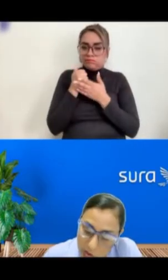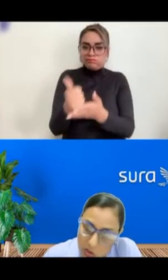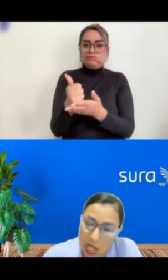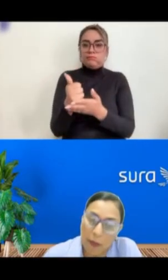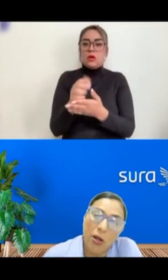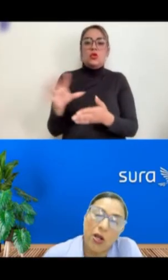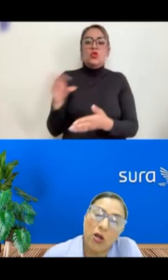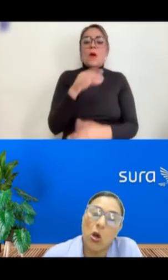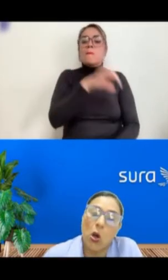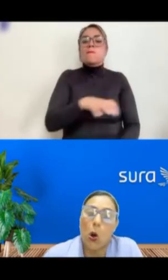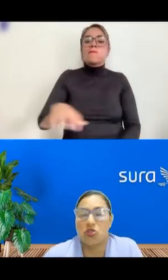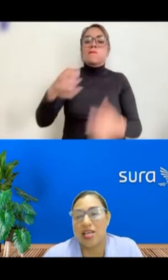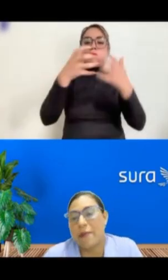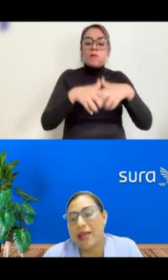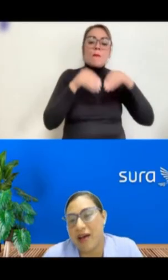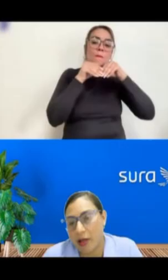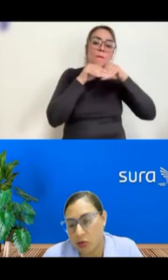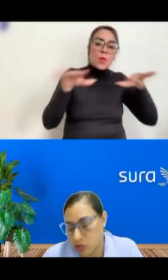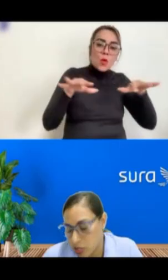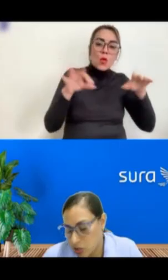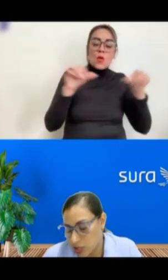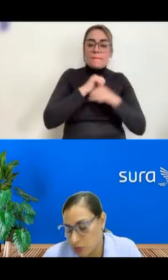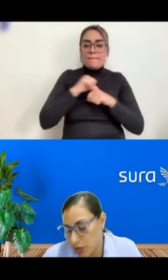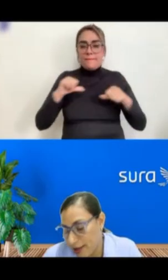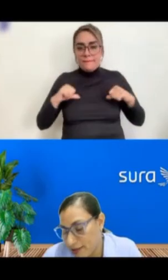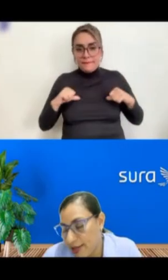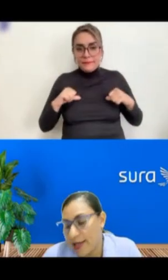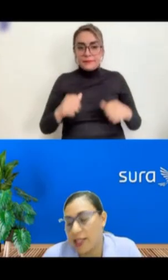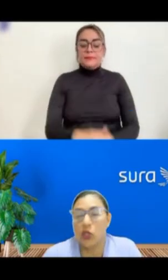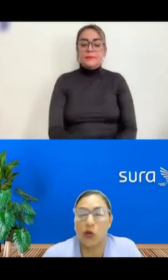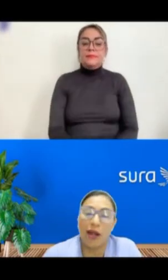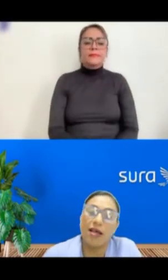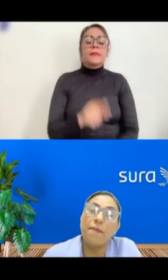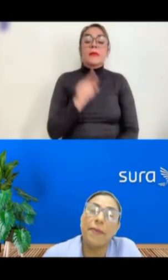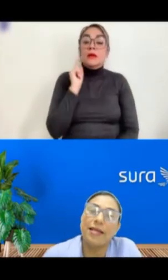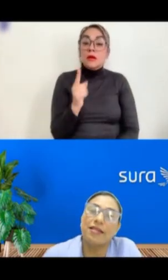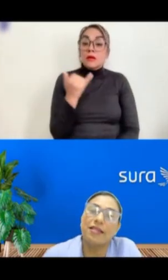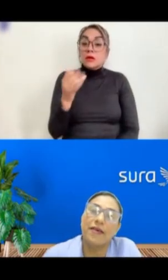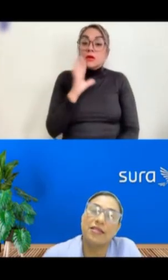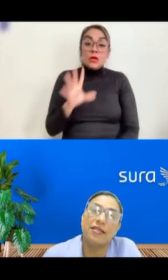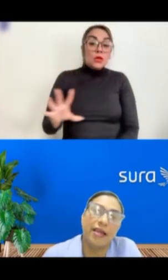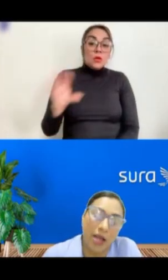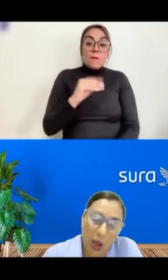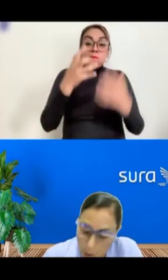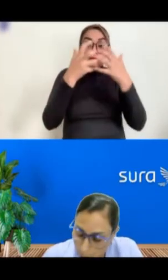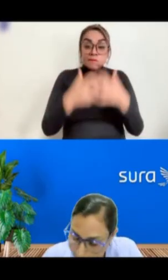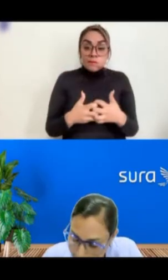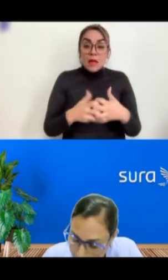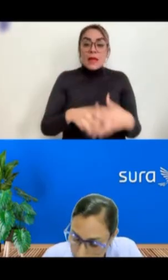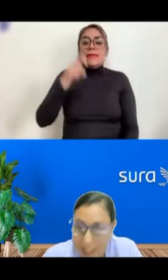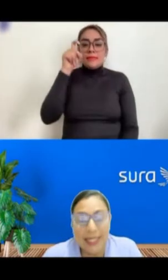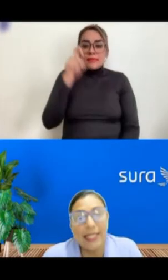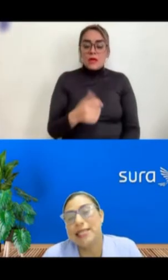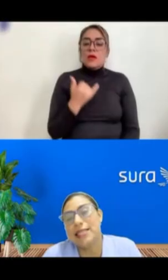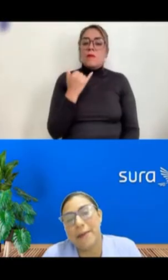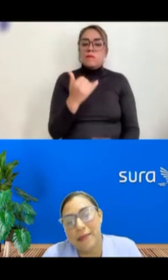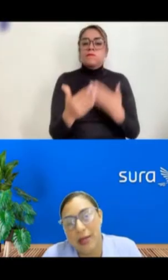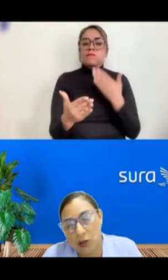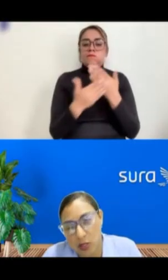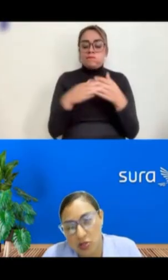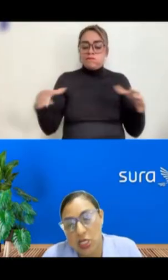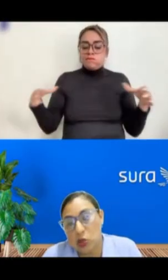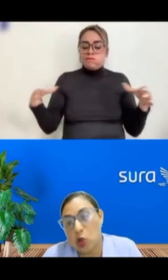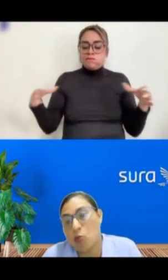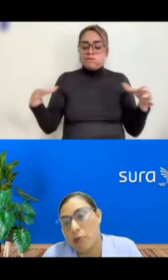los establecimientos, sea públicos o sea privados. Entonces, por ende, en todas las empresas debe existir un botiquín